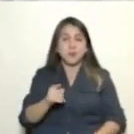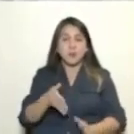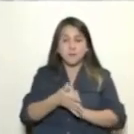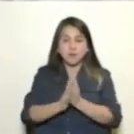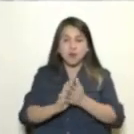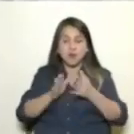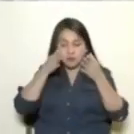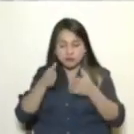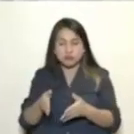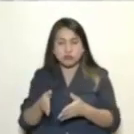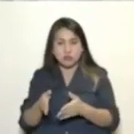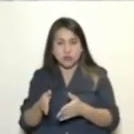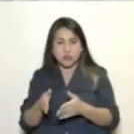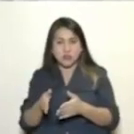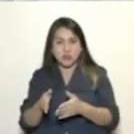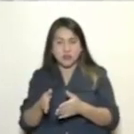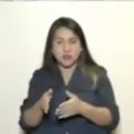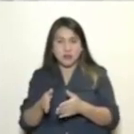en tensión,